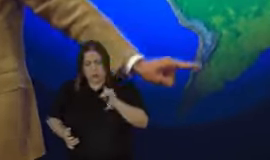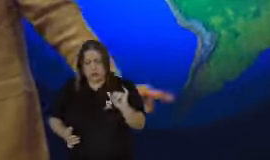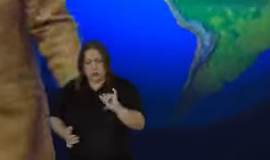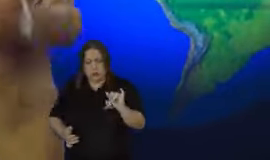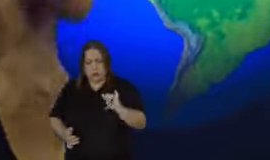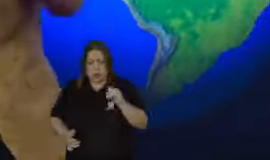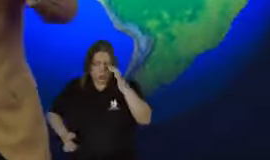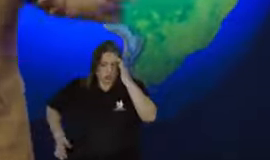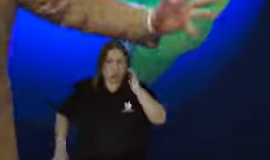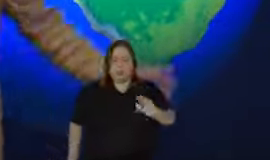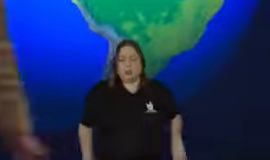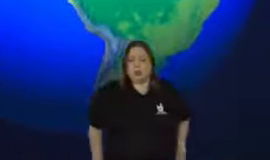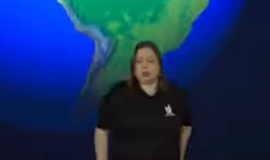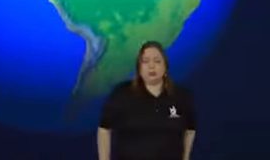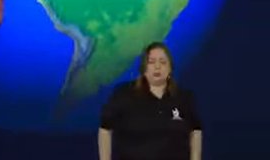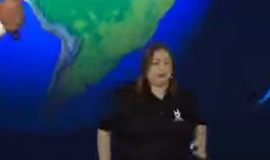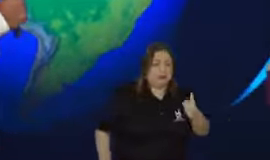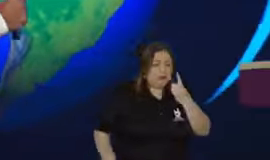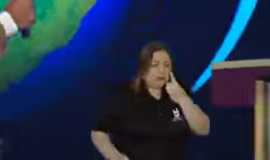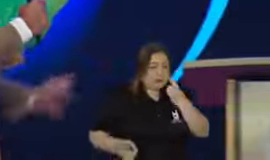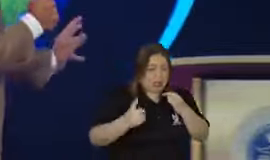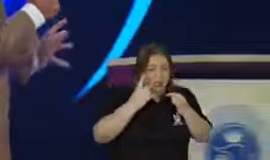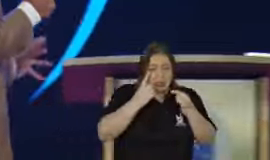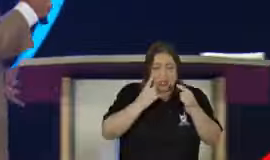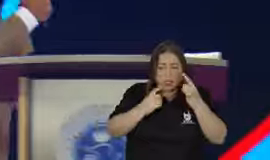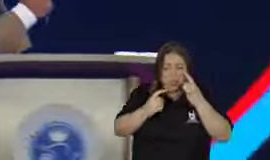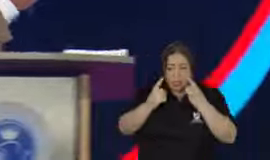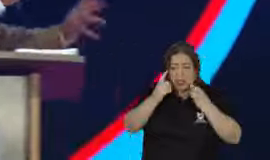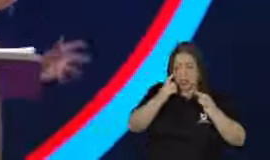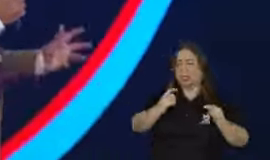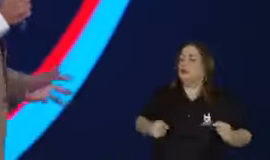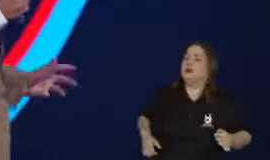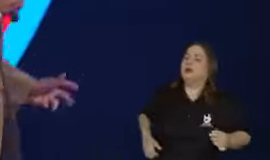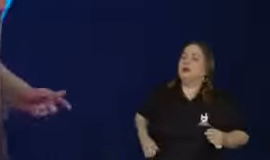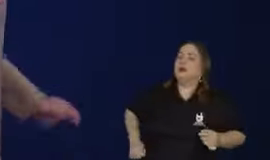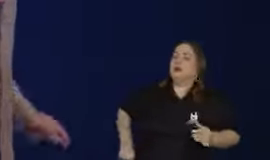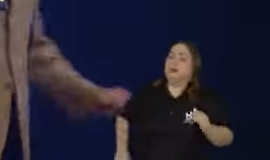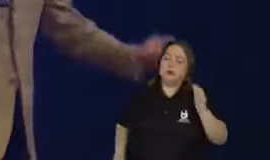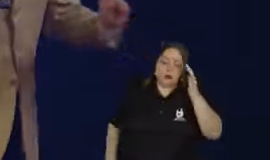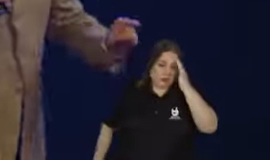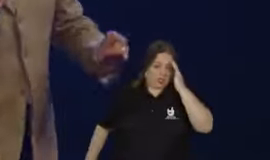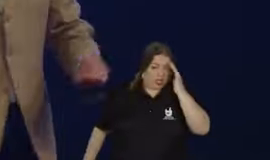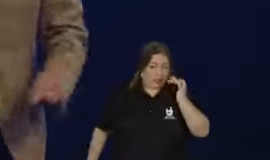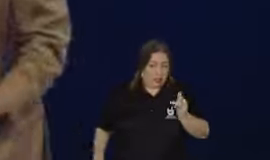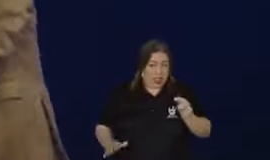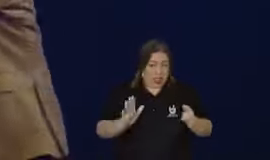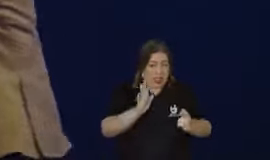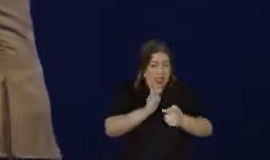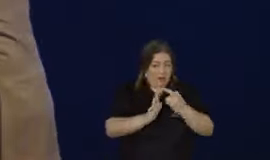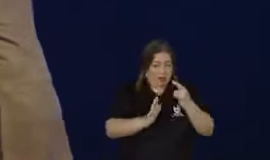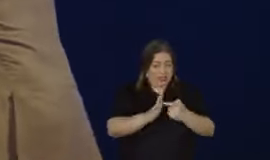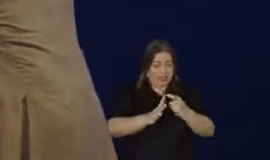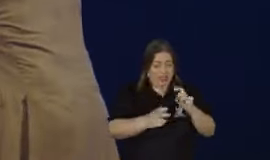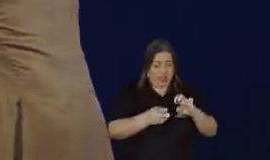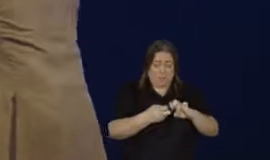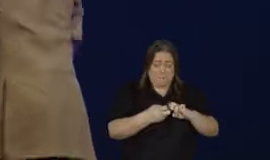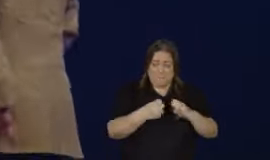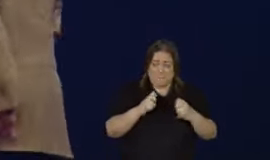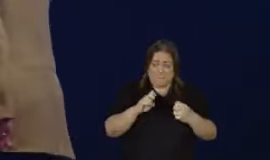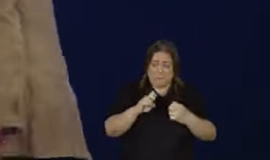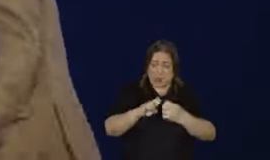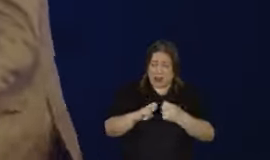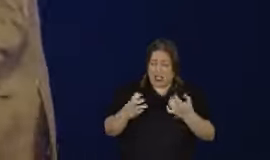la leche y comienza a llorar. Por eso es que a veces nosotros tenemos tanto problema con la autoridad